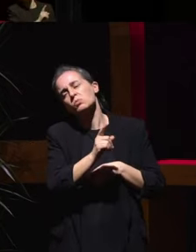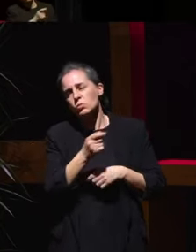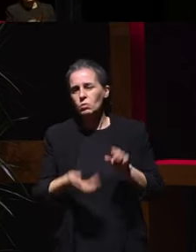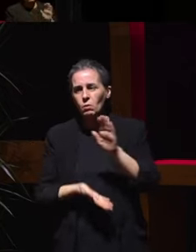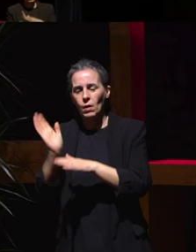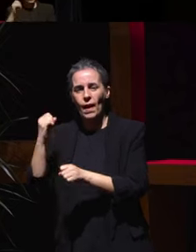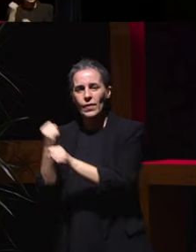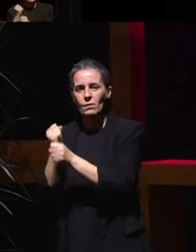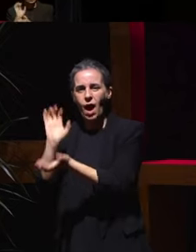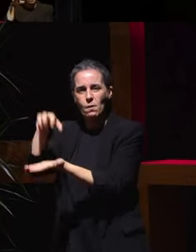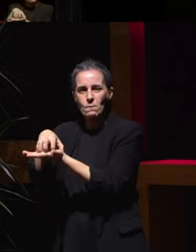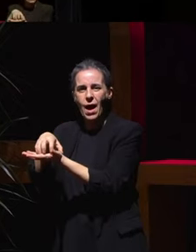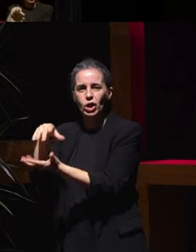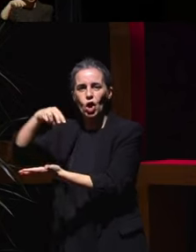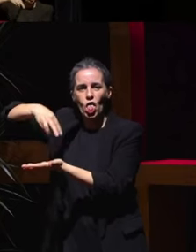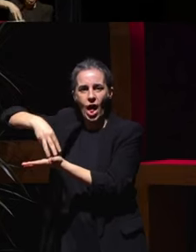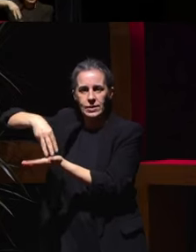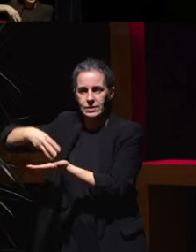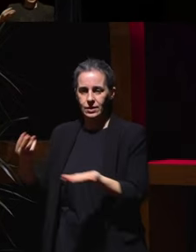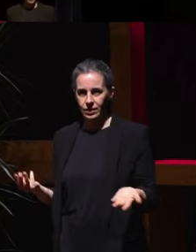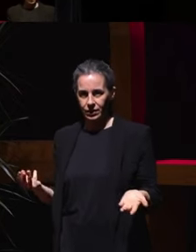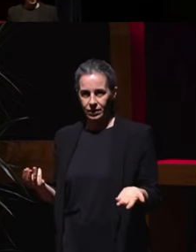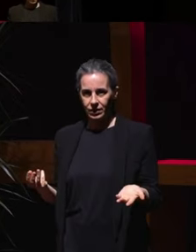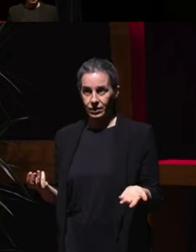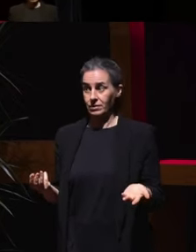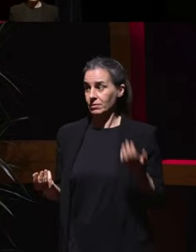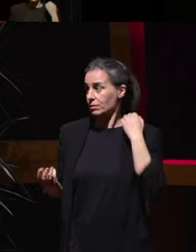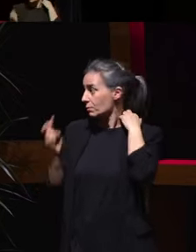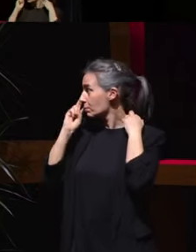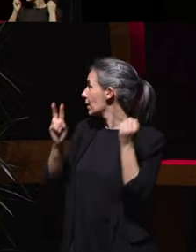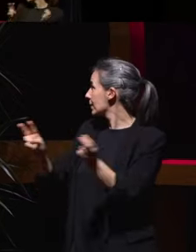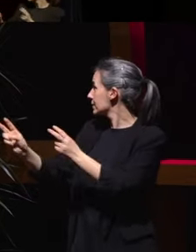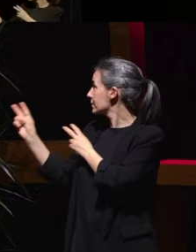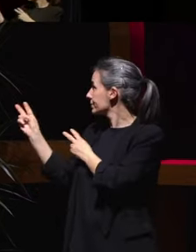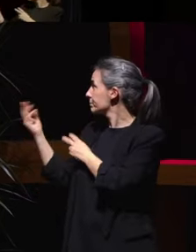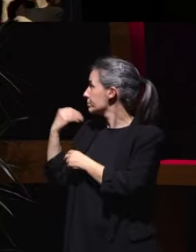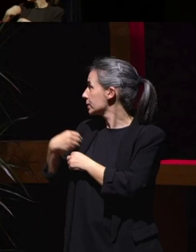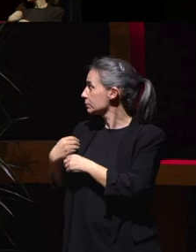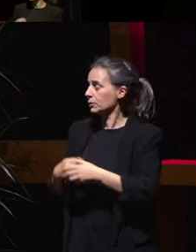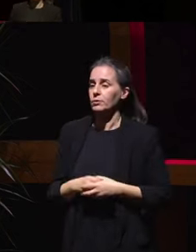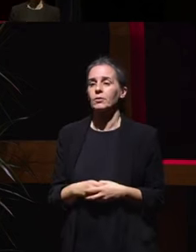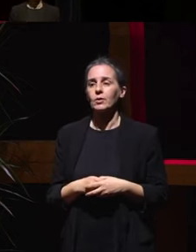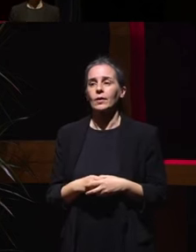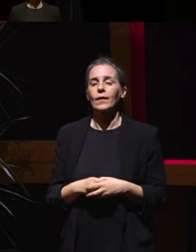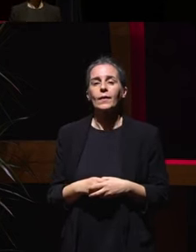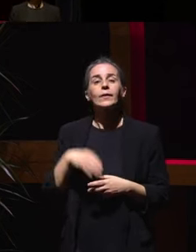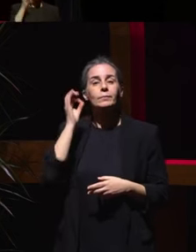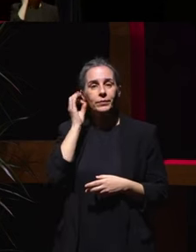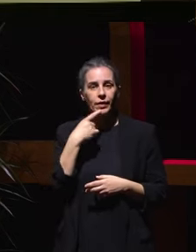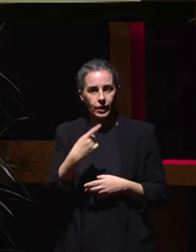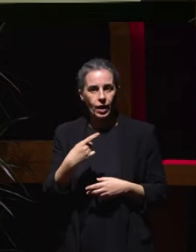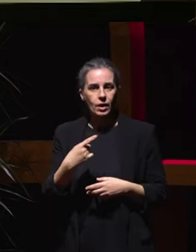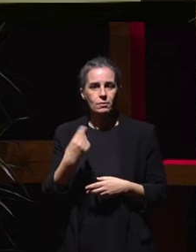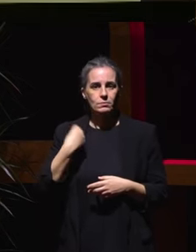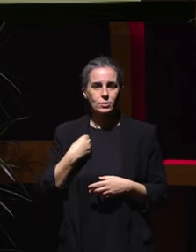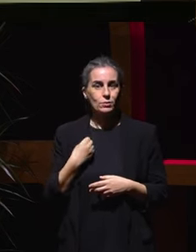partido en catalán. Uno. No sé si leéis esto, pues ella decía que tenía un tremendo hormiguero